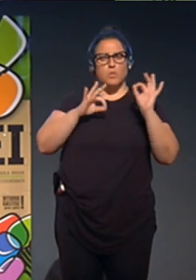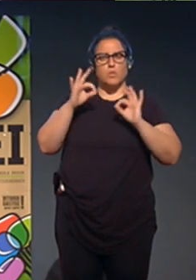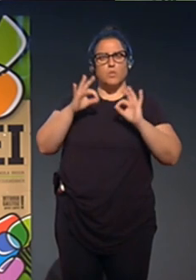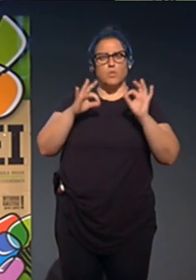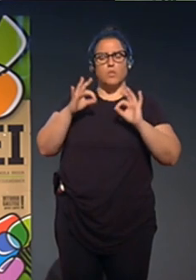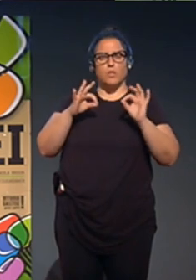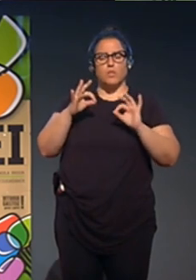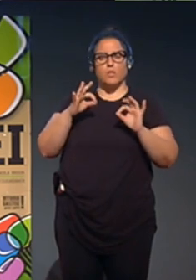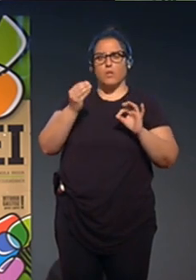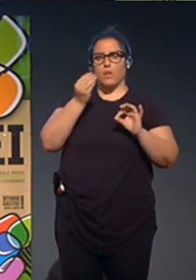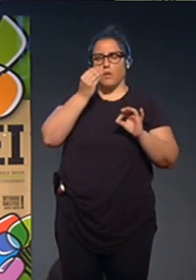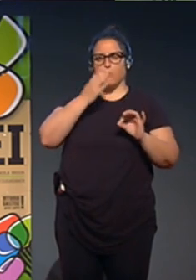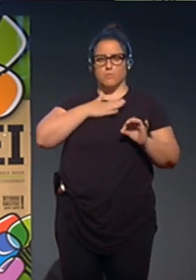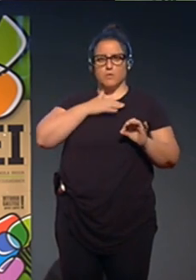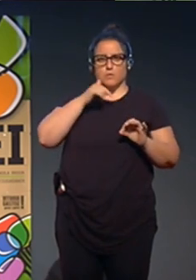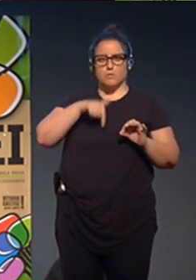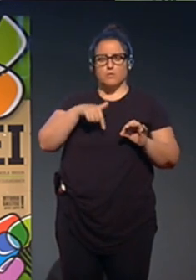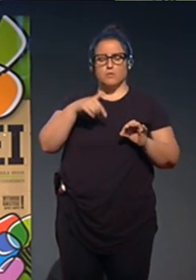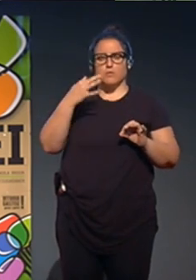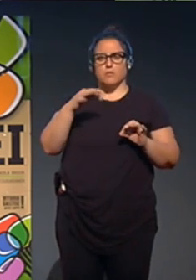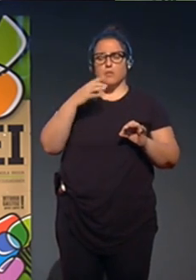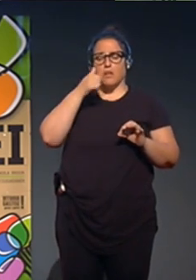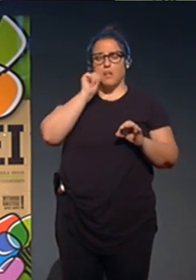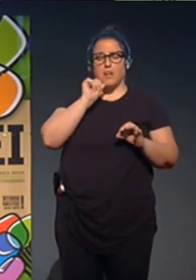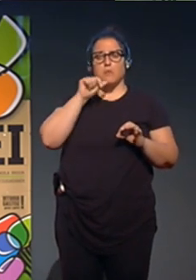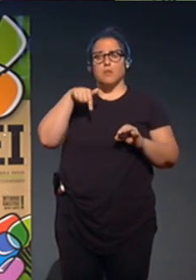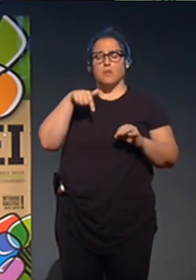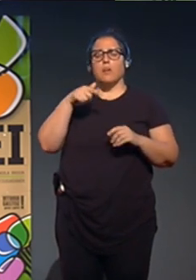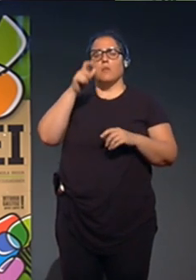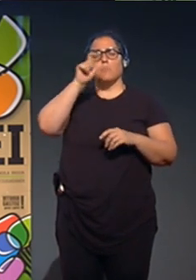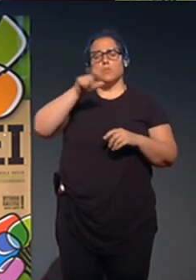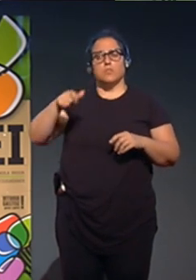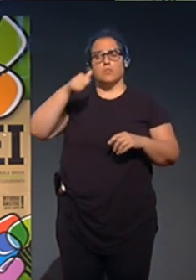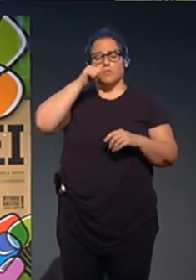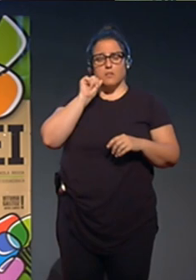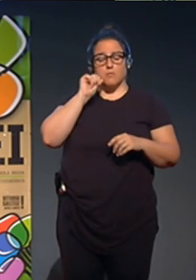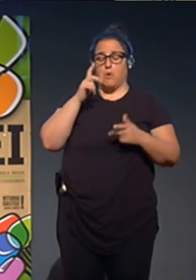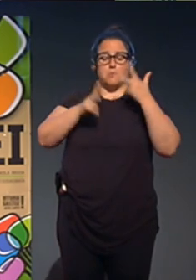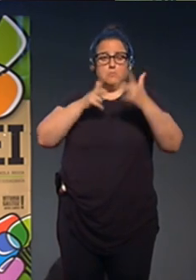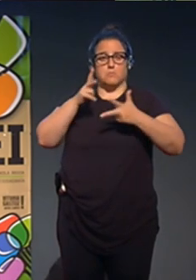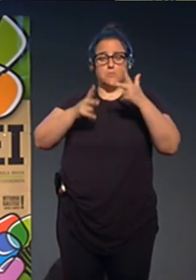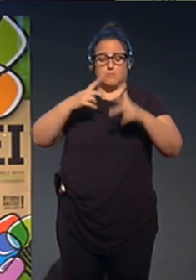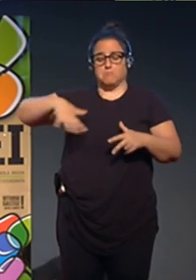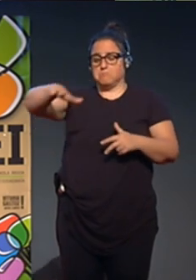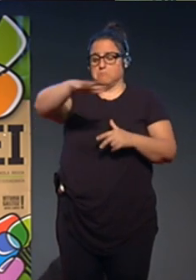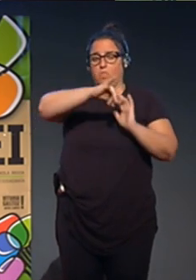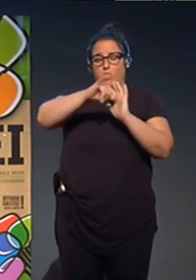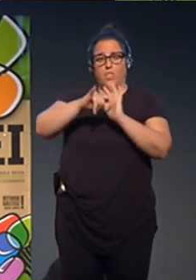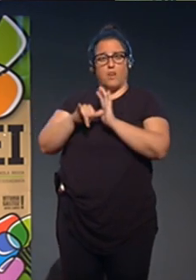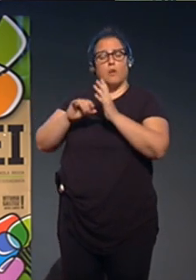origen alabes pero la buena noticia es que hay gente en Alaba y en euskadi en nuestro entorno pues produciendo